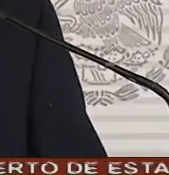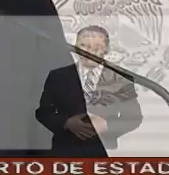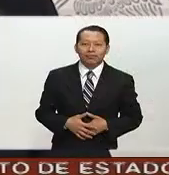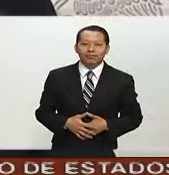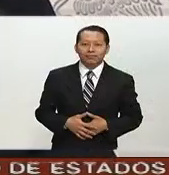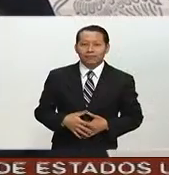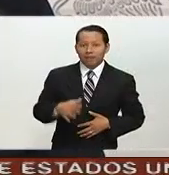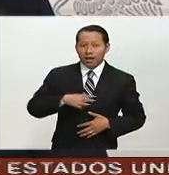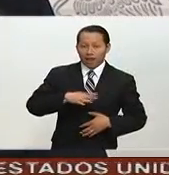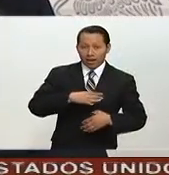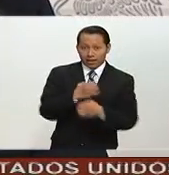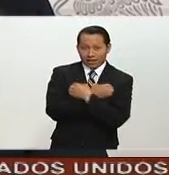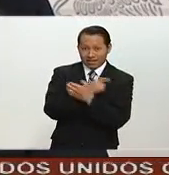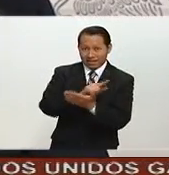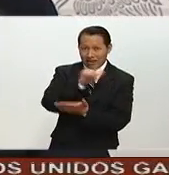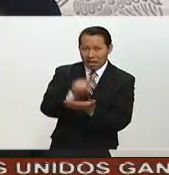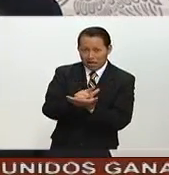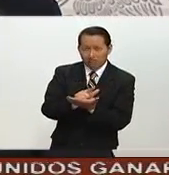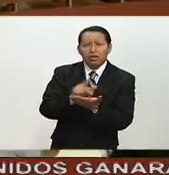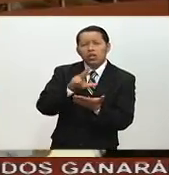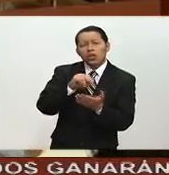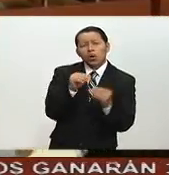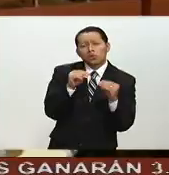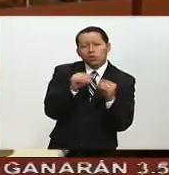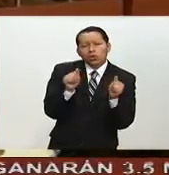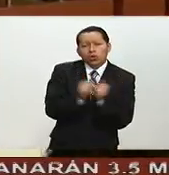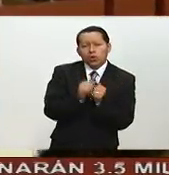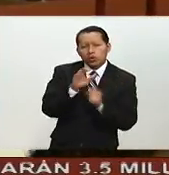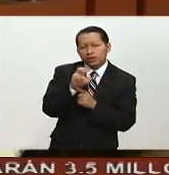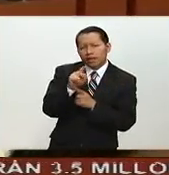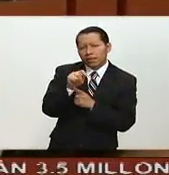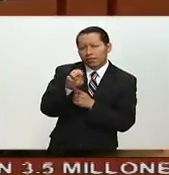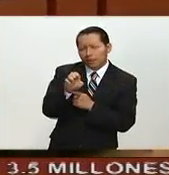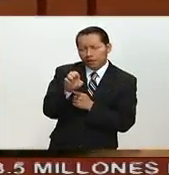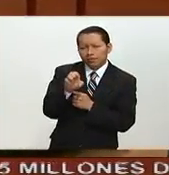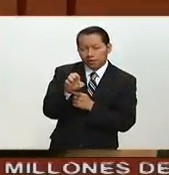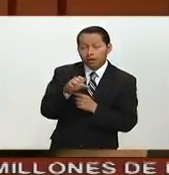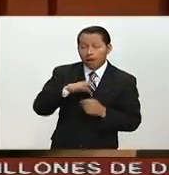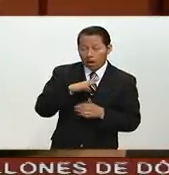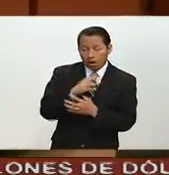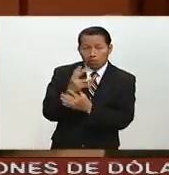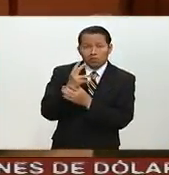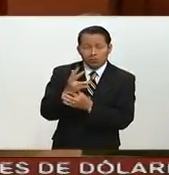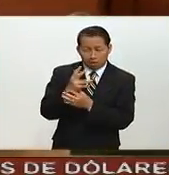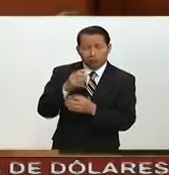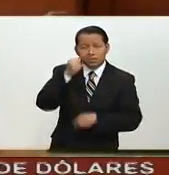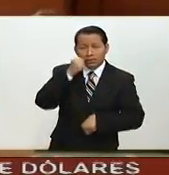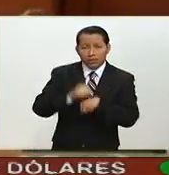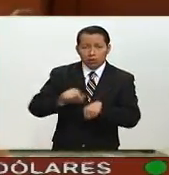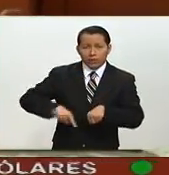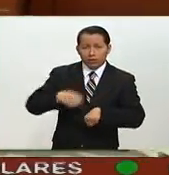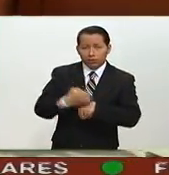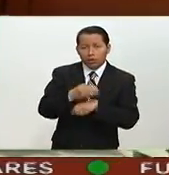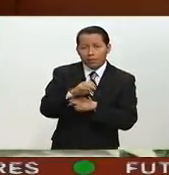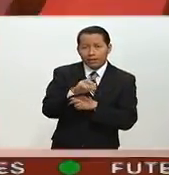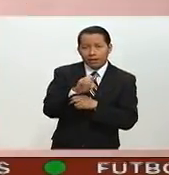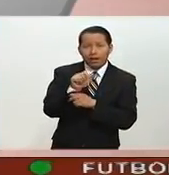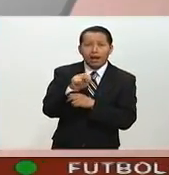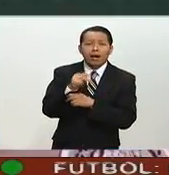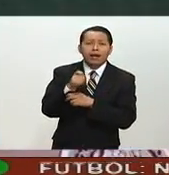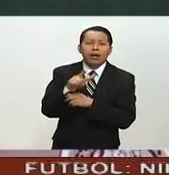La reforma educativa no está a discusión en la mesa con el magisterio disidente, afirma el secretario de Gobernación Miguel Ángel Osorio